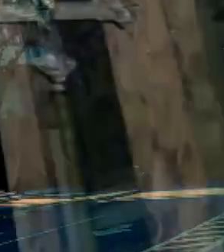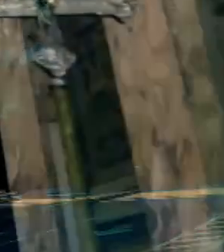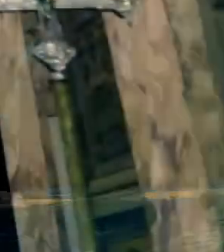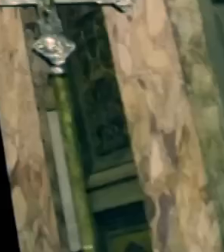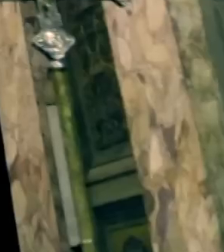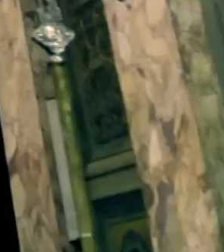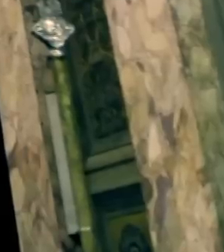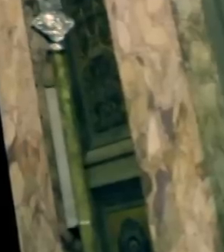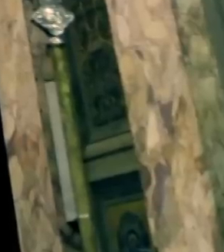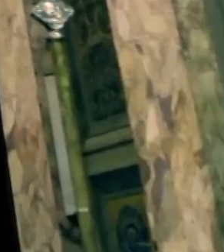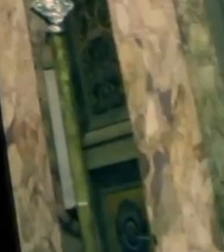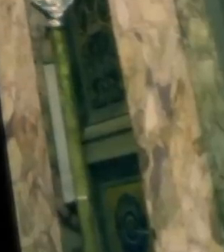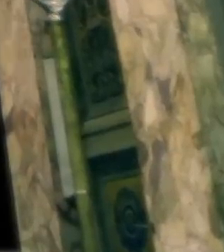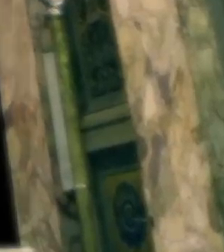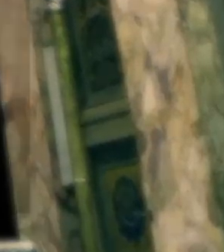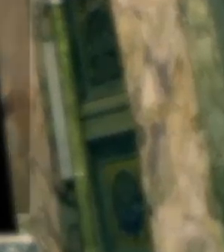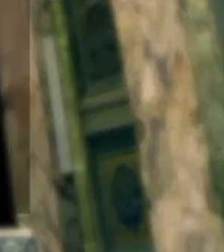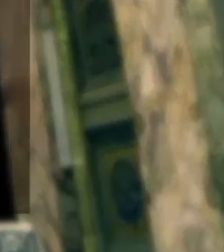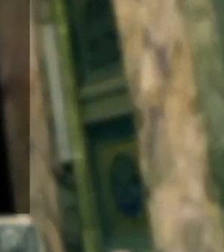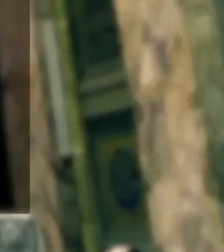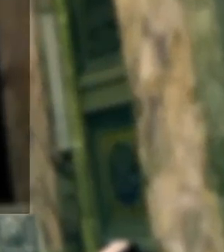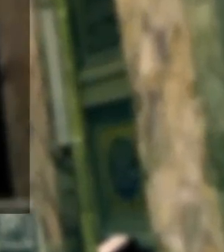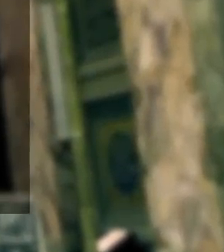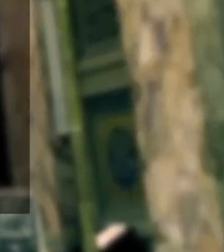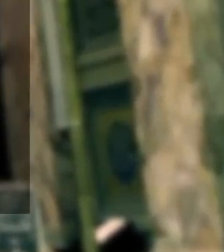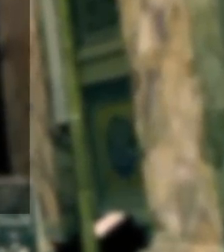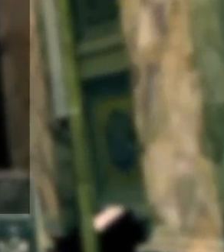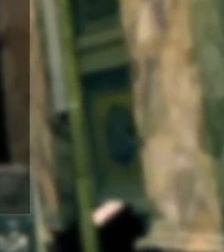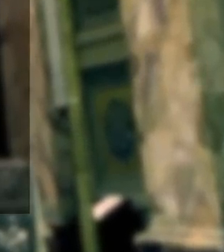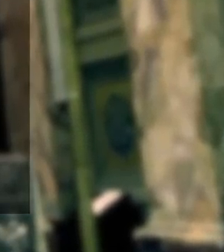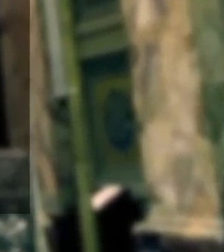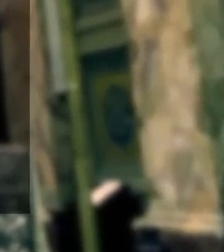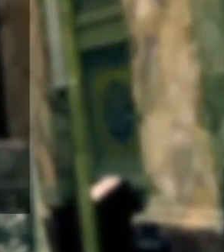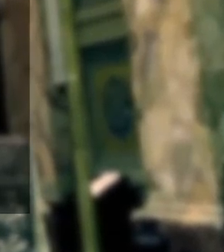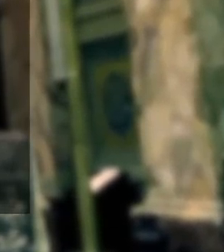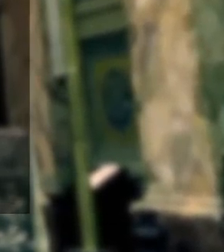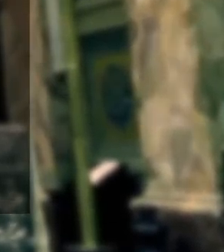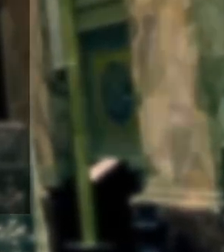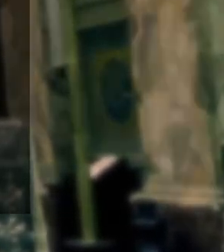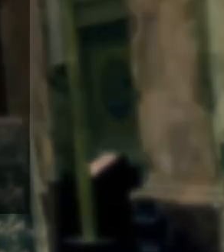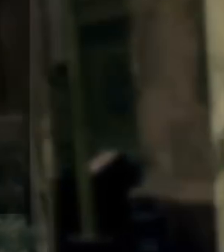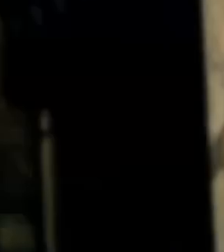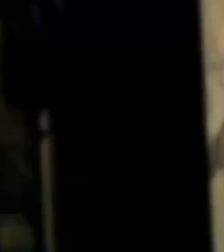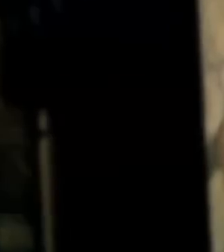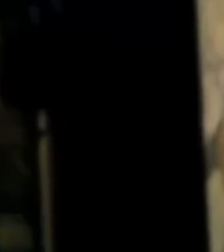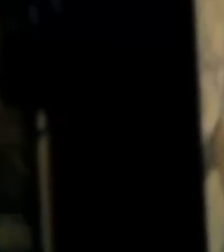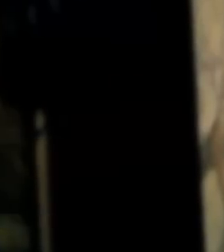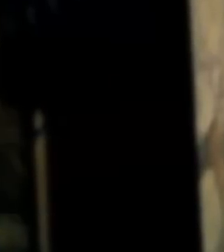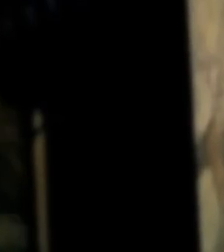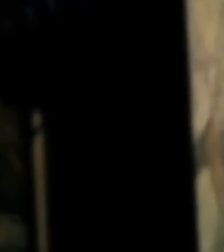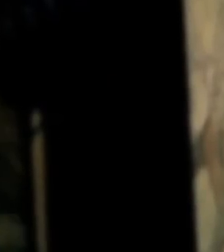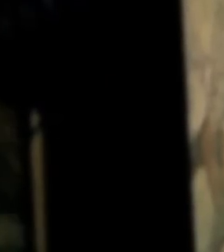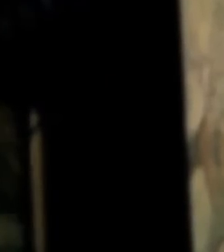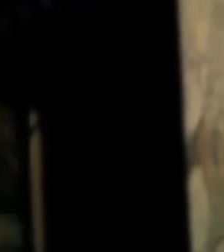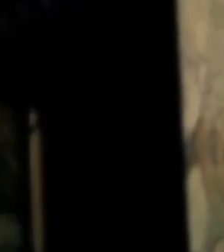La colecta de esta misa que haremos en forma virtual, por medio del depósito en la cuenta bancaria o el escaneo